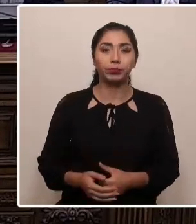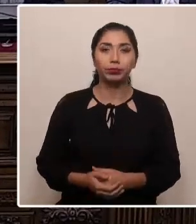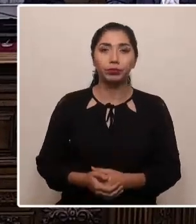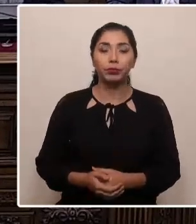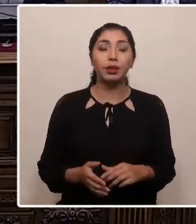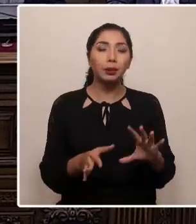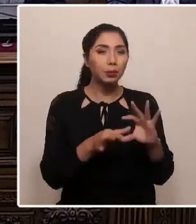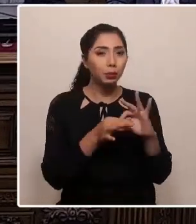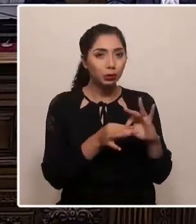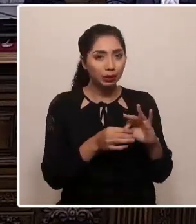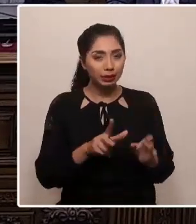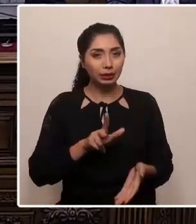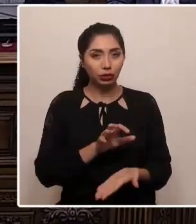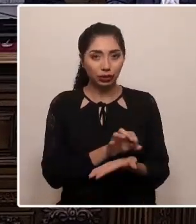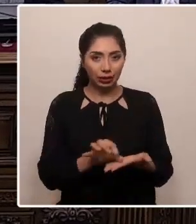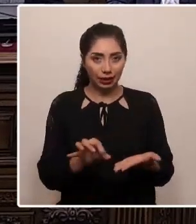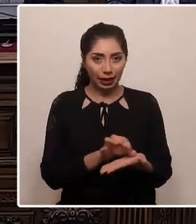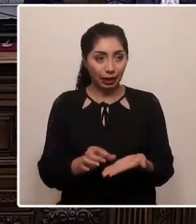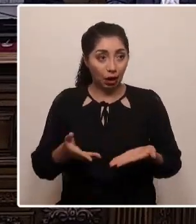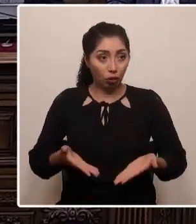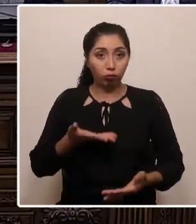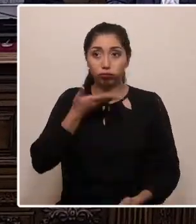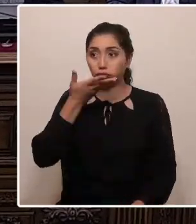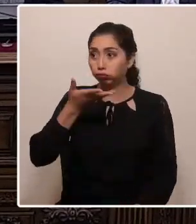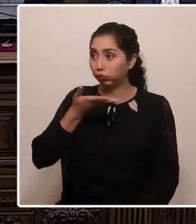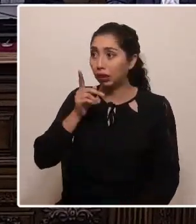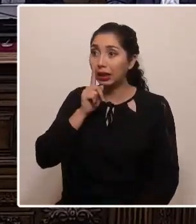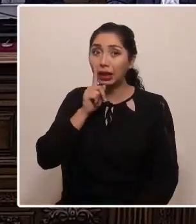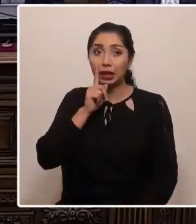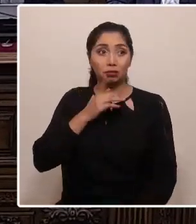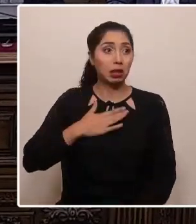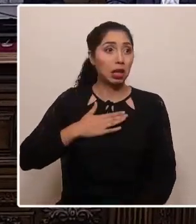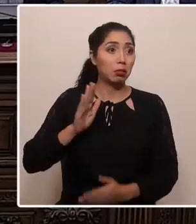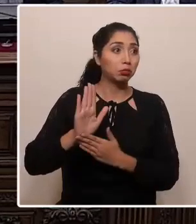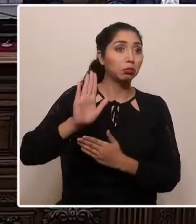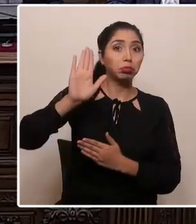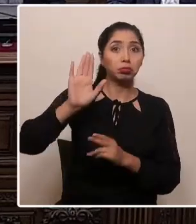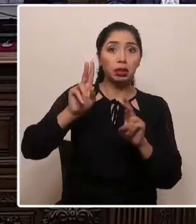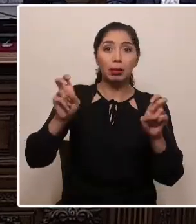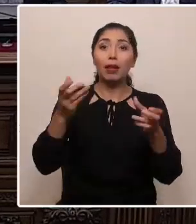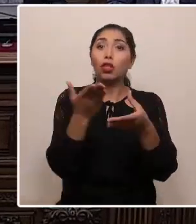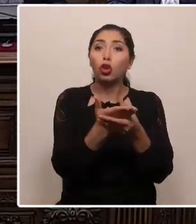gracias, señor secretario. Ofrecemos la palabra para formular observaciones sobre la cuenta.